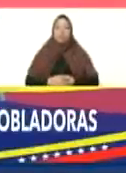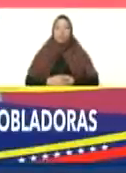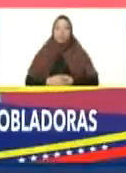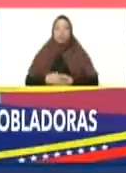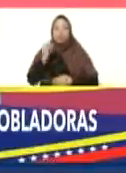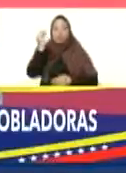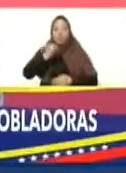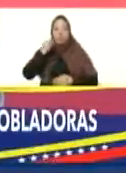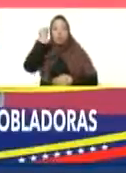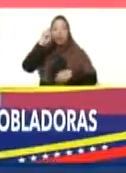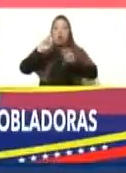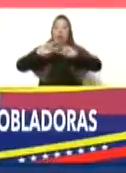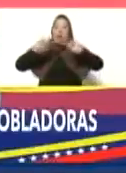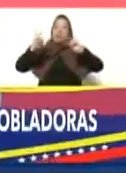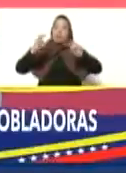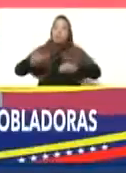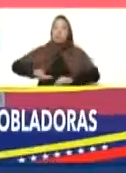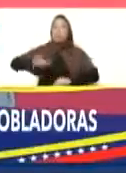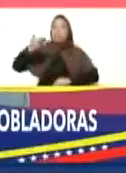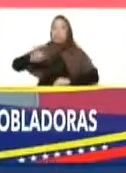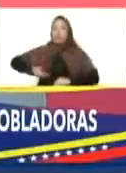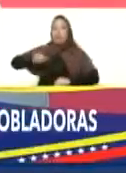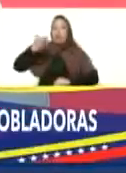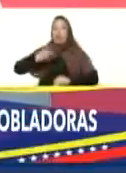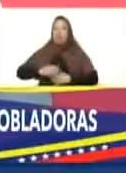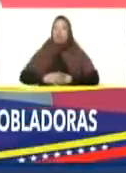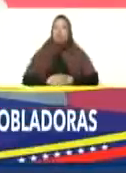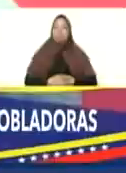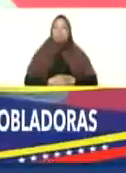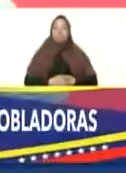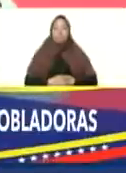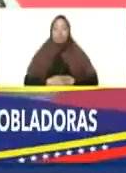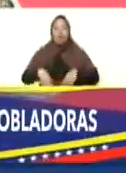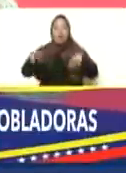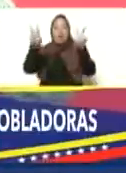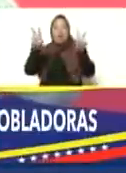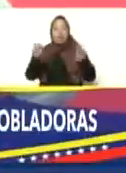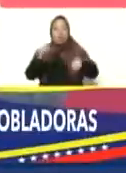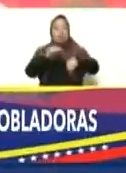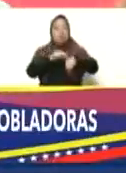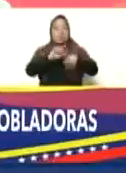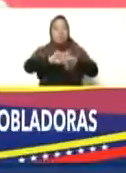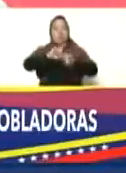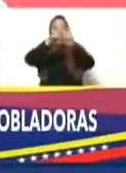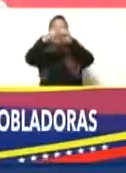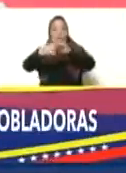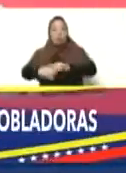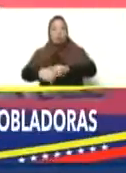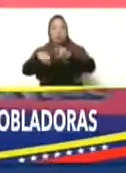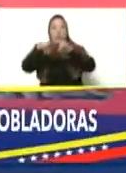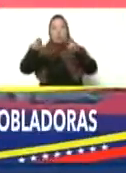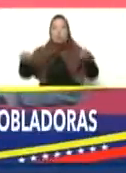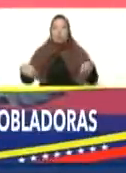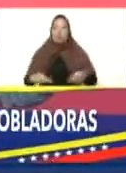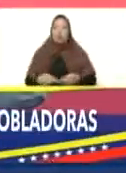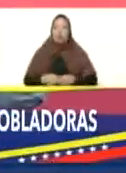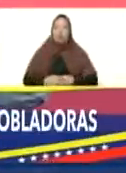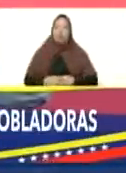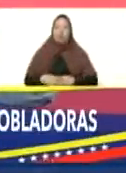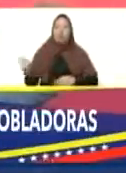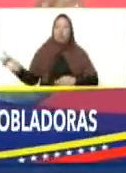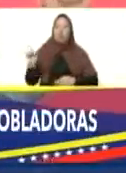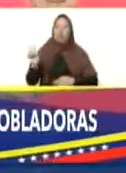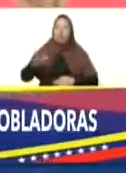creo que es un tema vital fundamental de la nueva época de transición que está la humanidad en